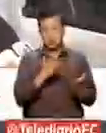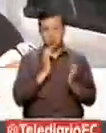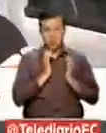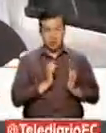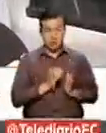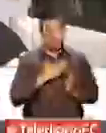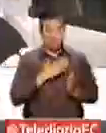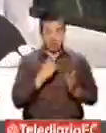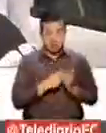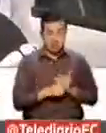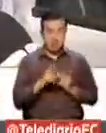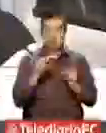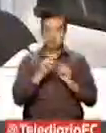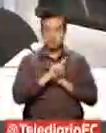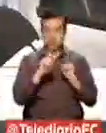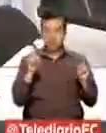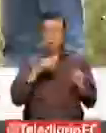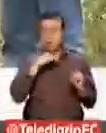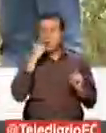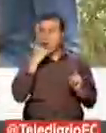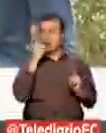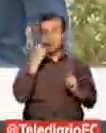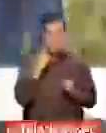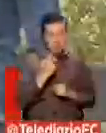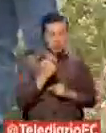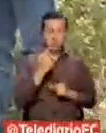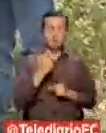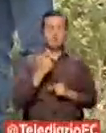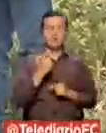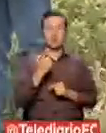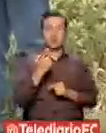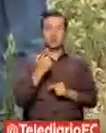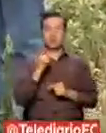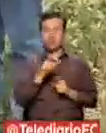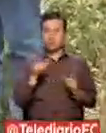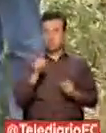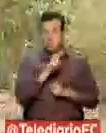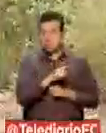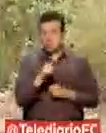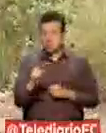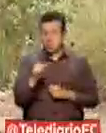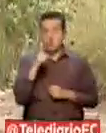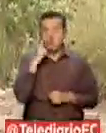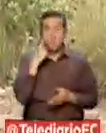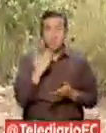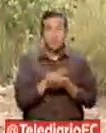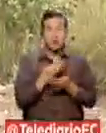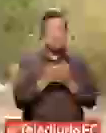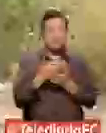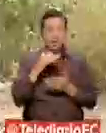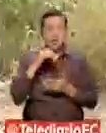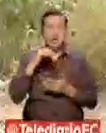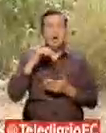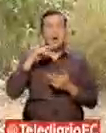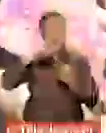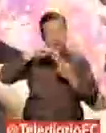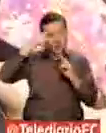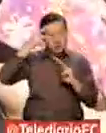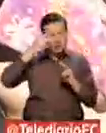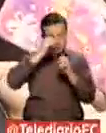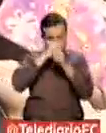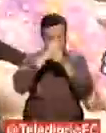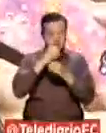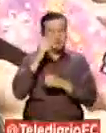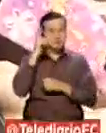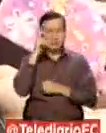de Juliana. Hubiéramos encontrado algo más. Los progenitores entregarán en las próximas horas muestras de sangre para las pruebas de ADN. Yo no